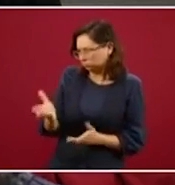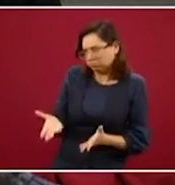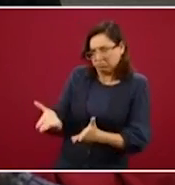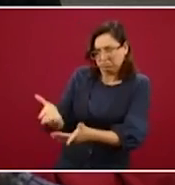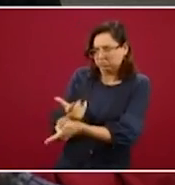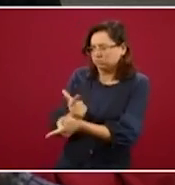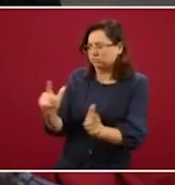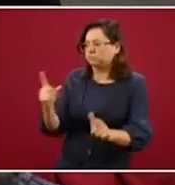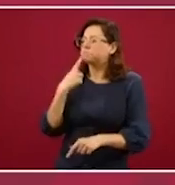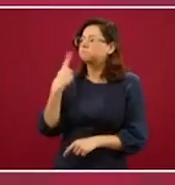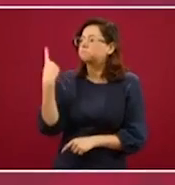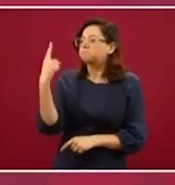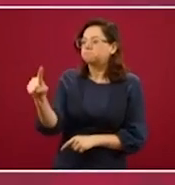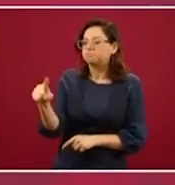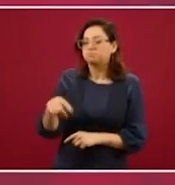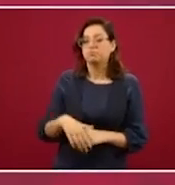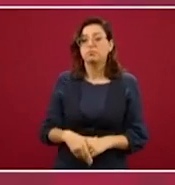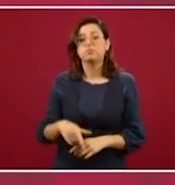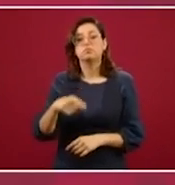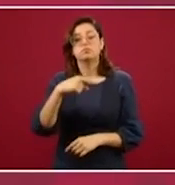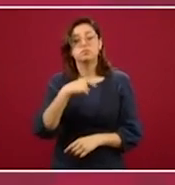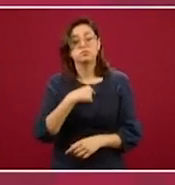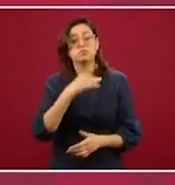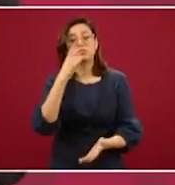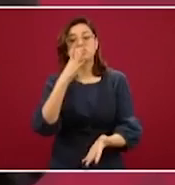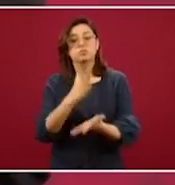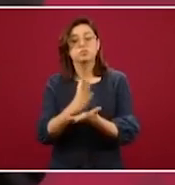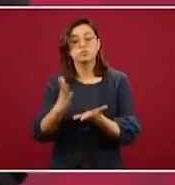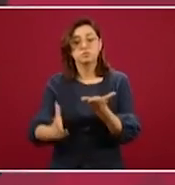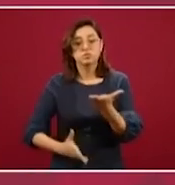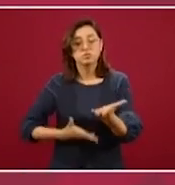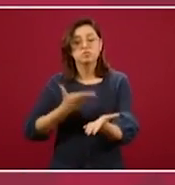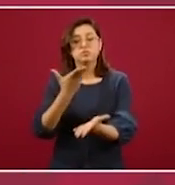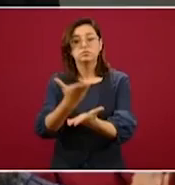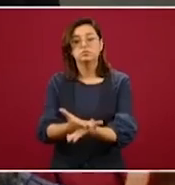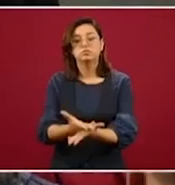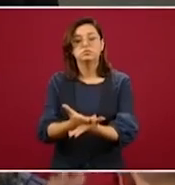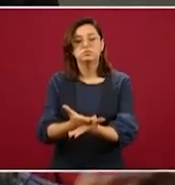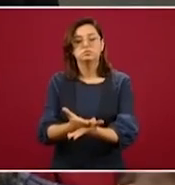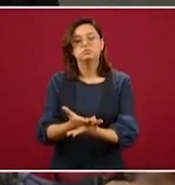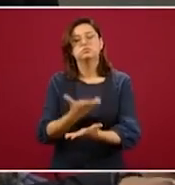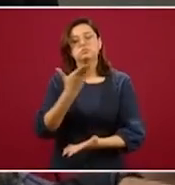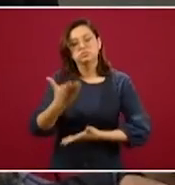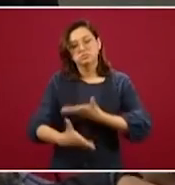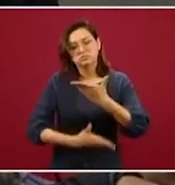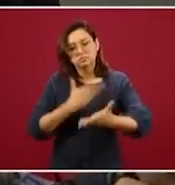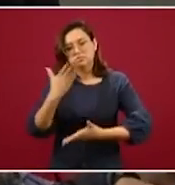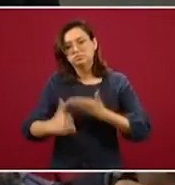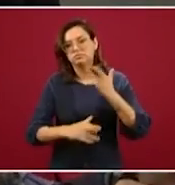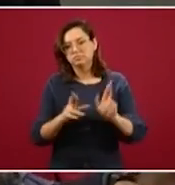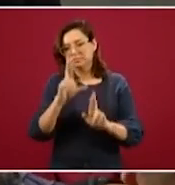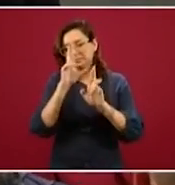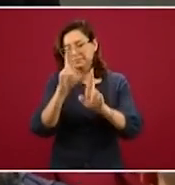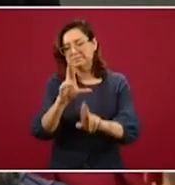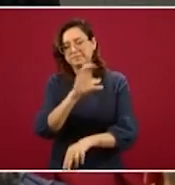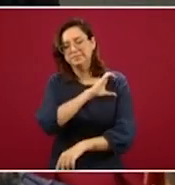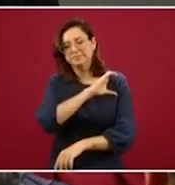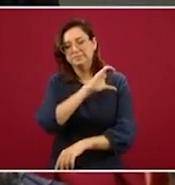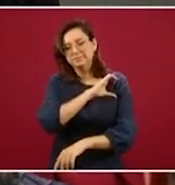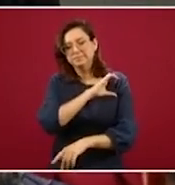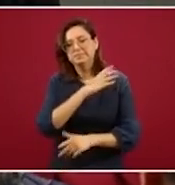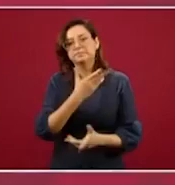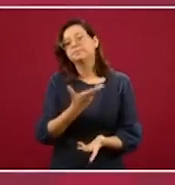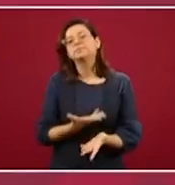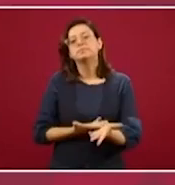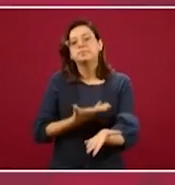libertad. Nada más yo les pediría, con todo respeto, con todo cariño, que